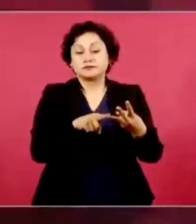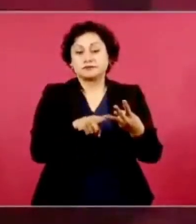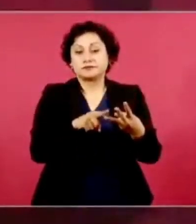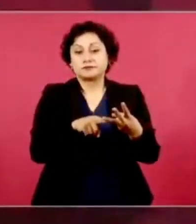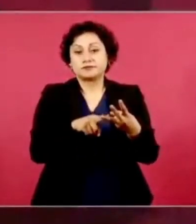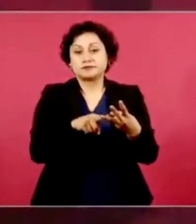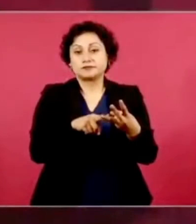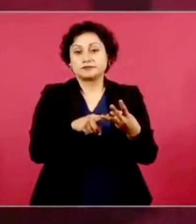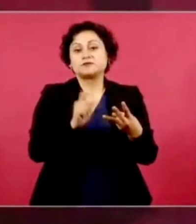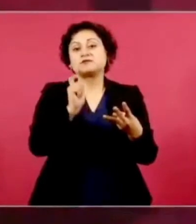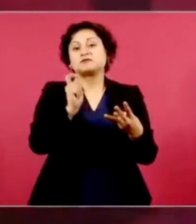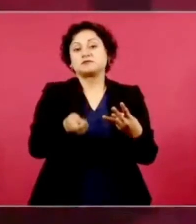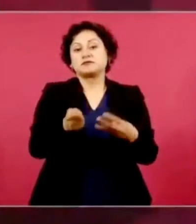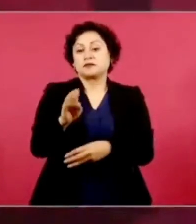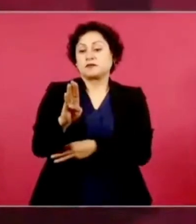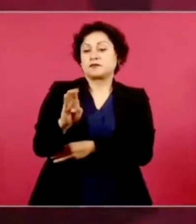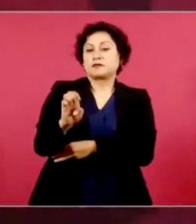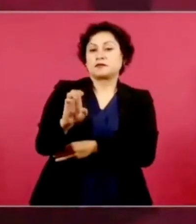son las becas.